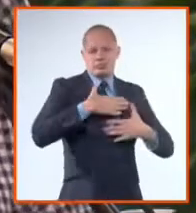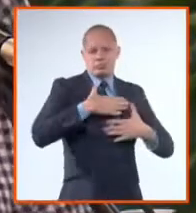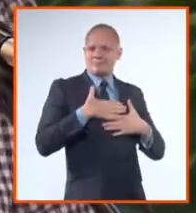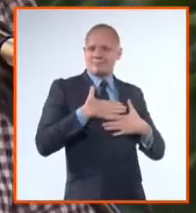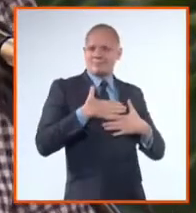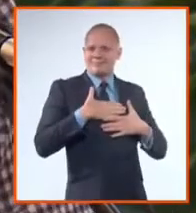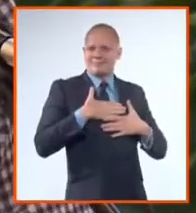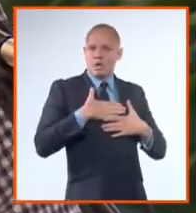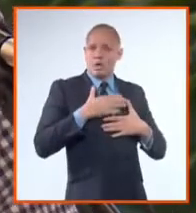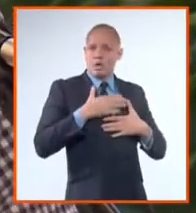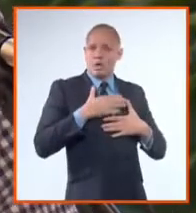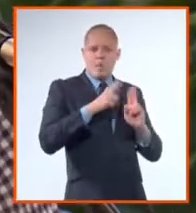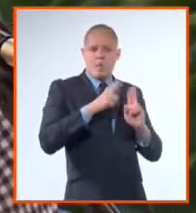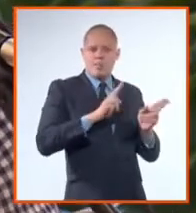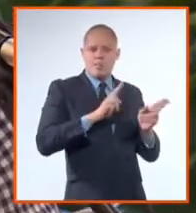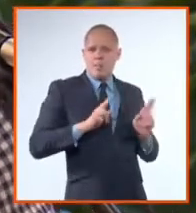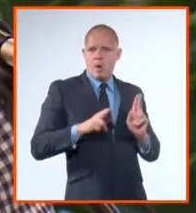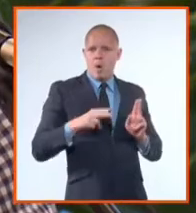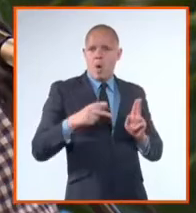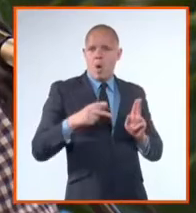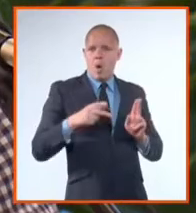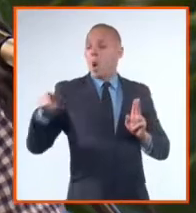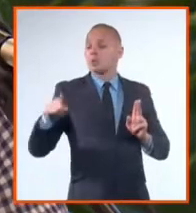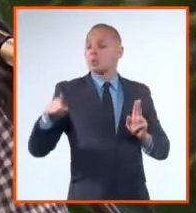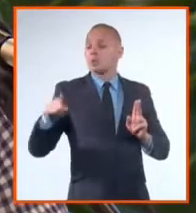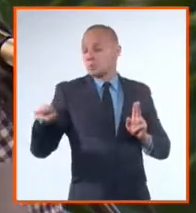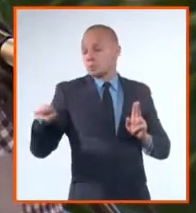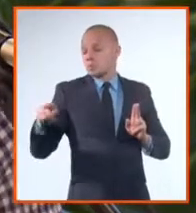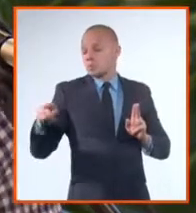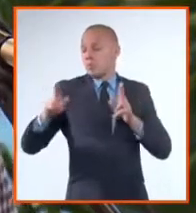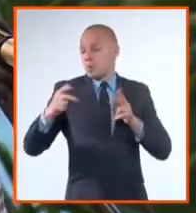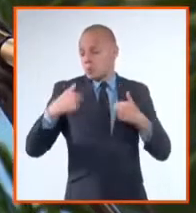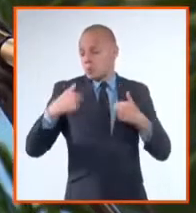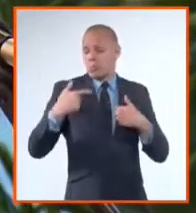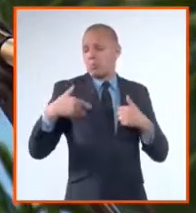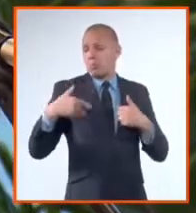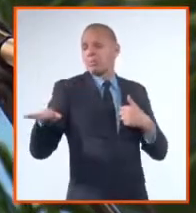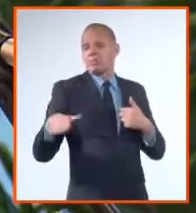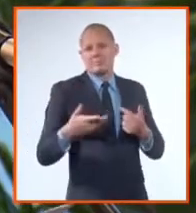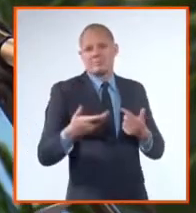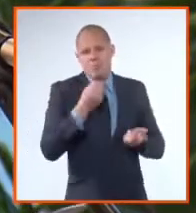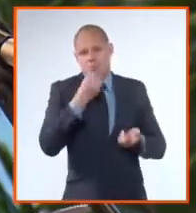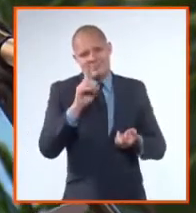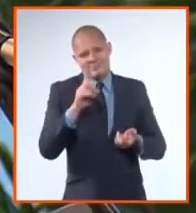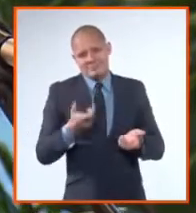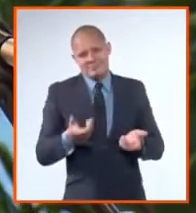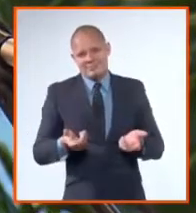La imparcialidad en las decisiones siempre tendrá en esto un motivo de insatisfacción. Algo similar